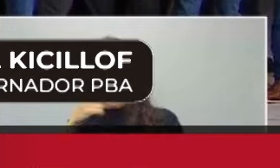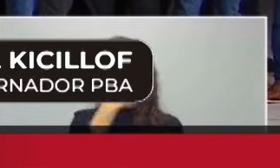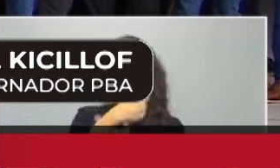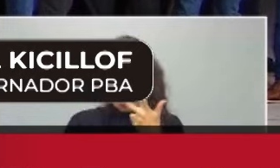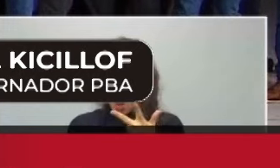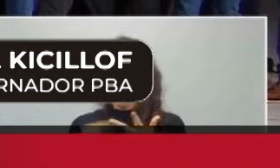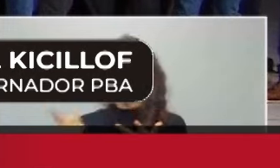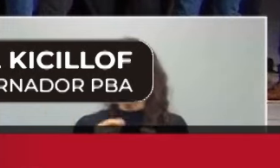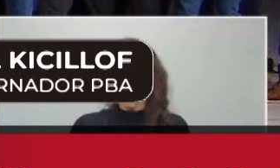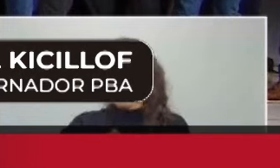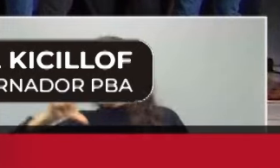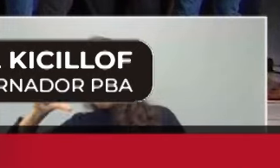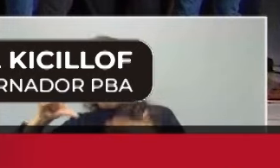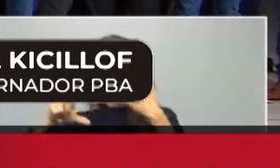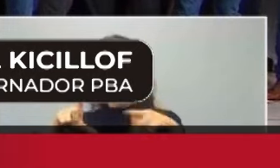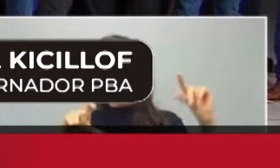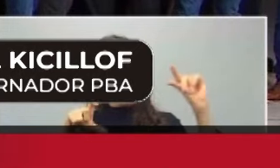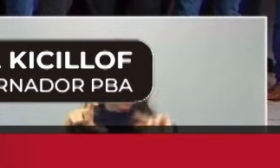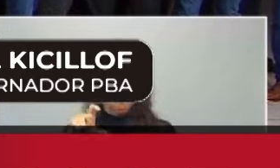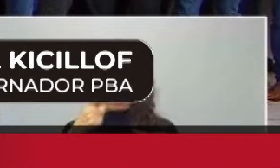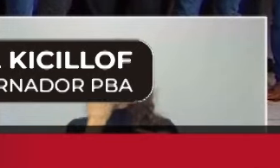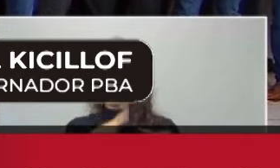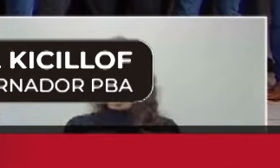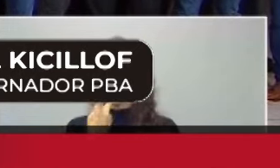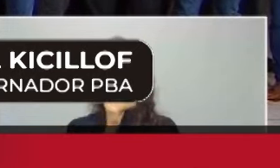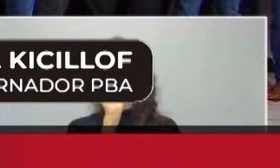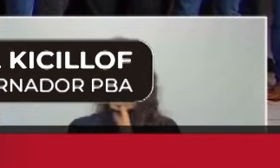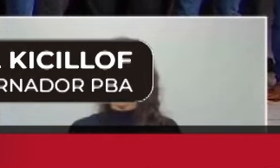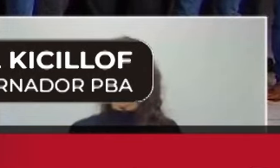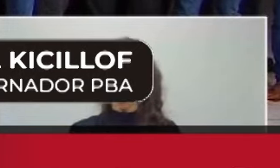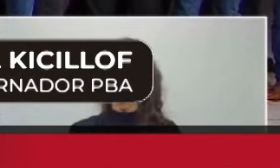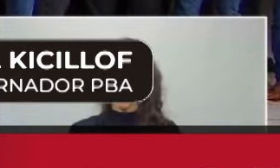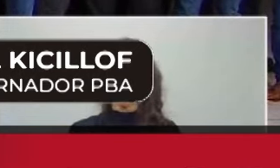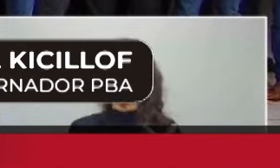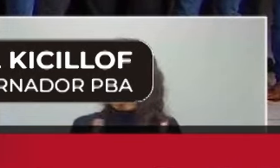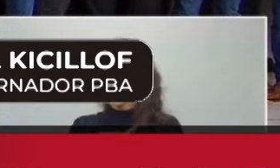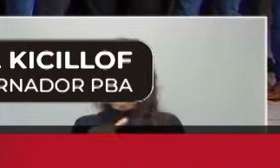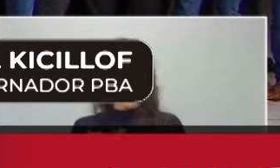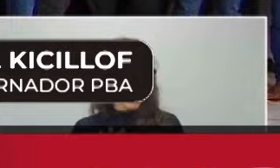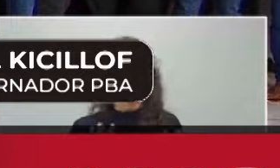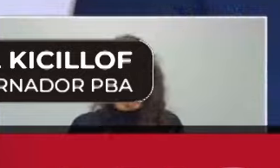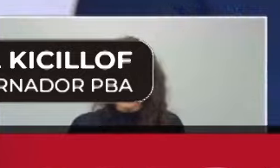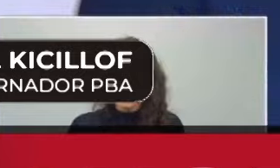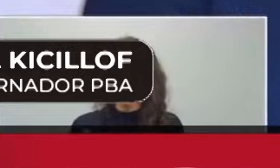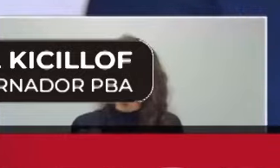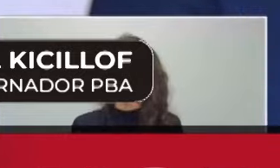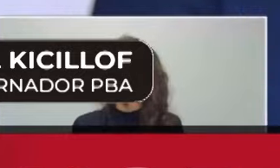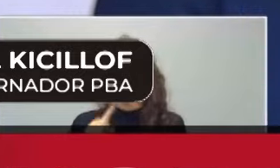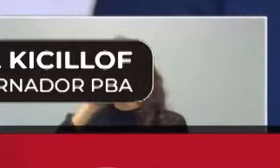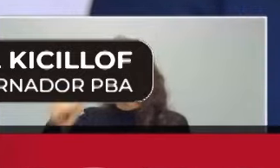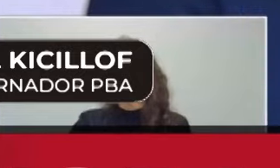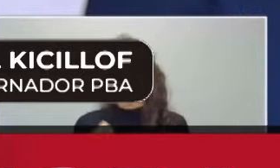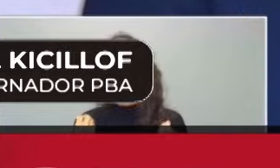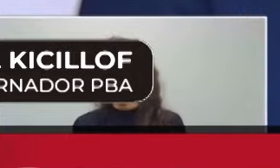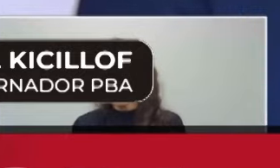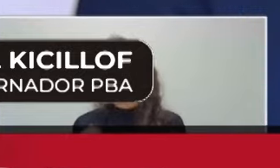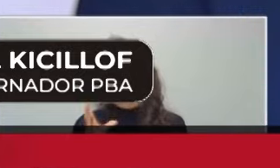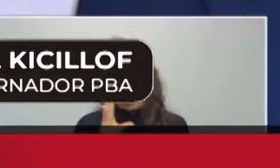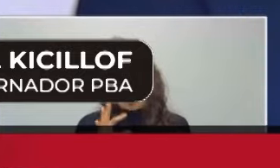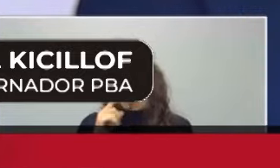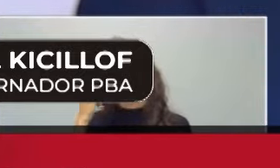20% de los recursos. Eso ha tenido como resultado algo que, por supuesto, se puede valorar